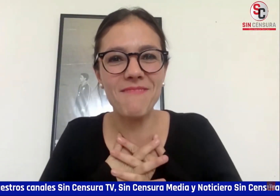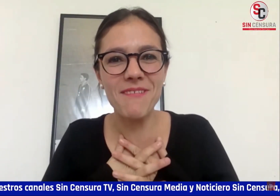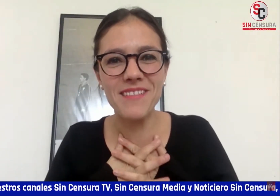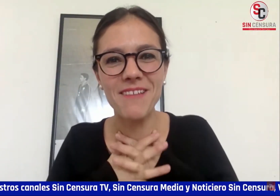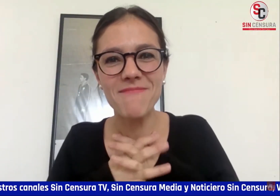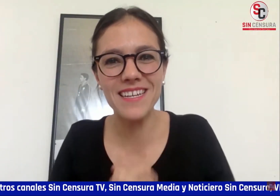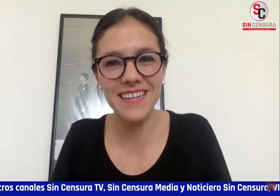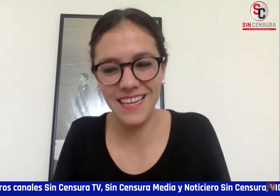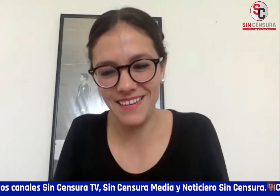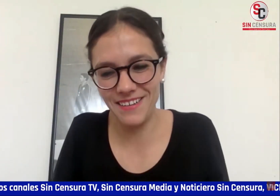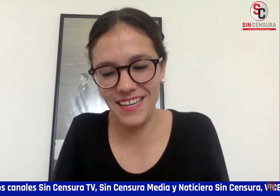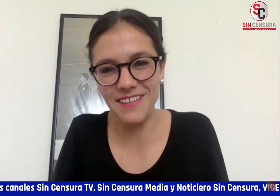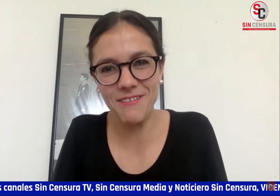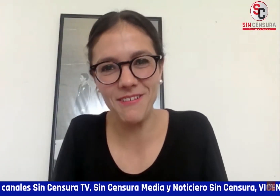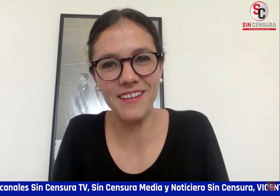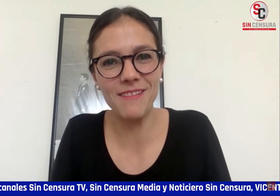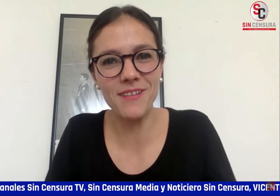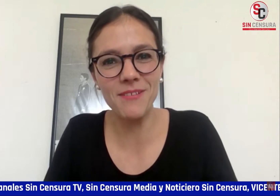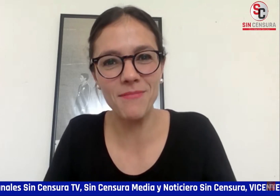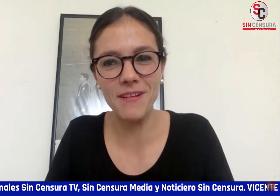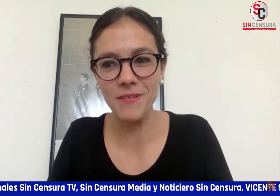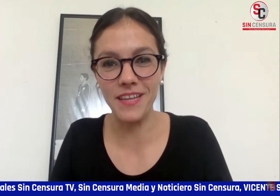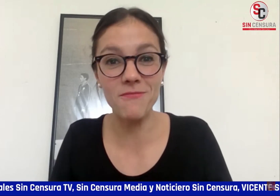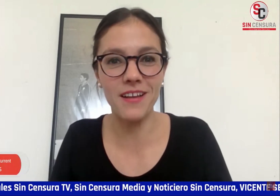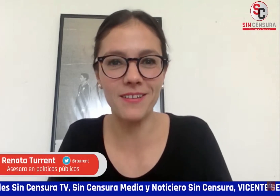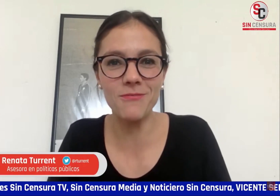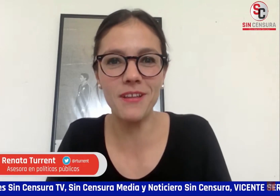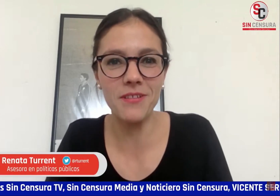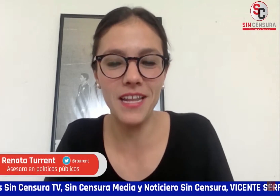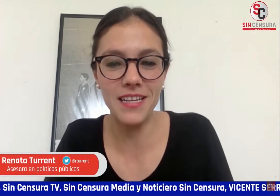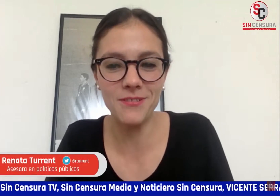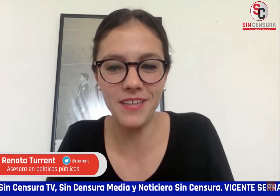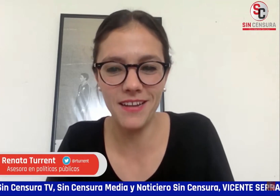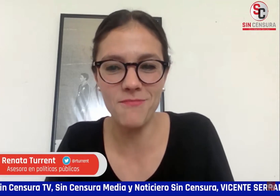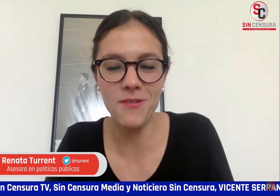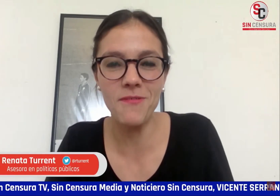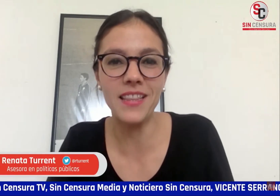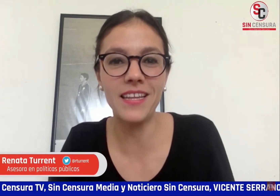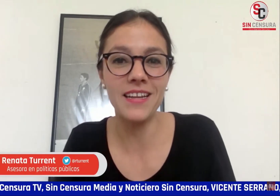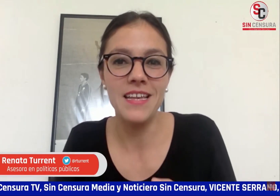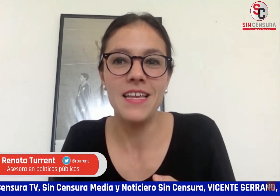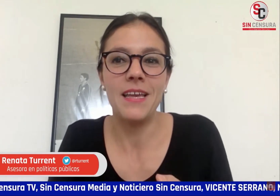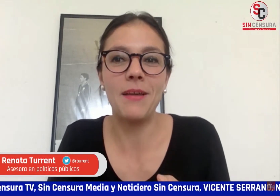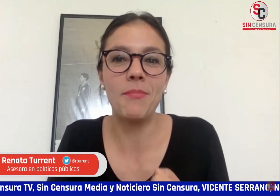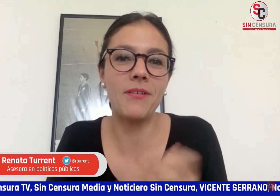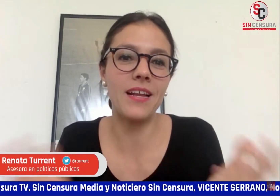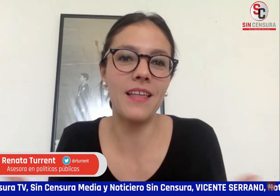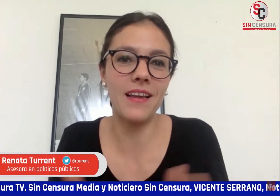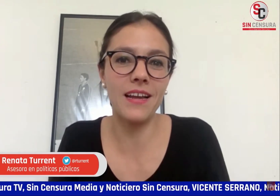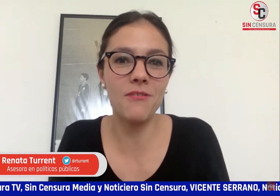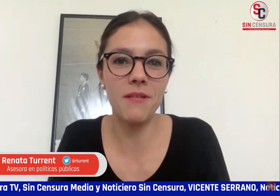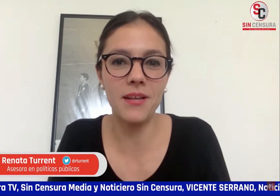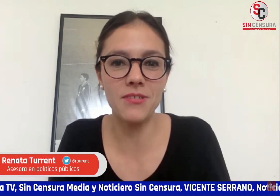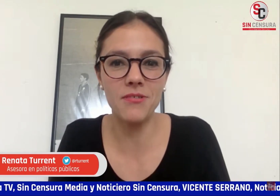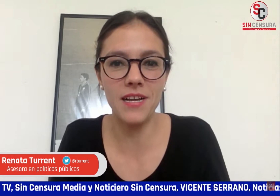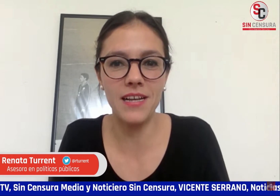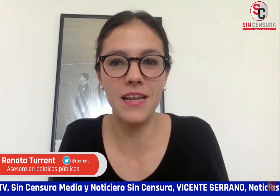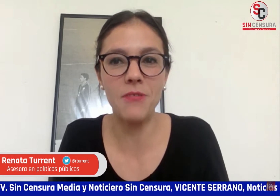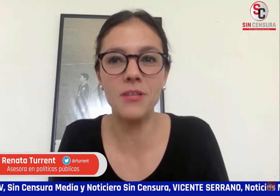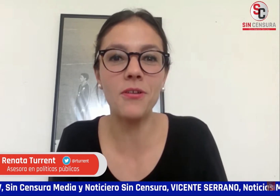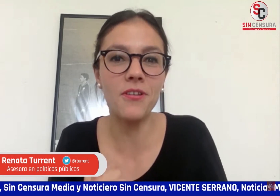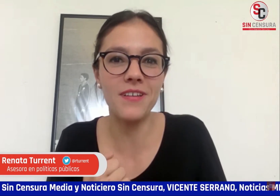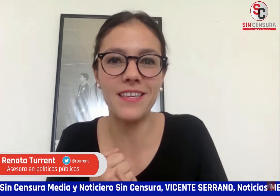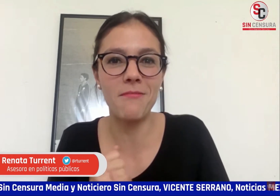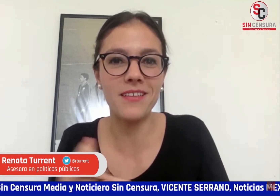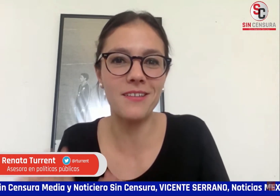Vicente, y perdóname a mí también, querido Jorge Armando, pero tengo una junta ahorita a las 12 que no puedo faltar, pero quería dejarle un abrazo